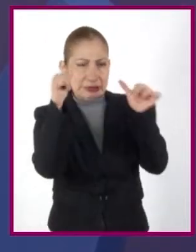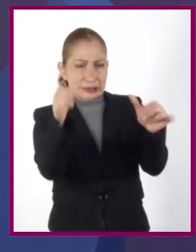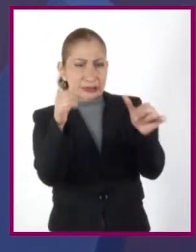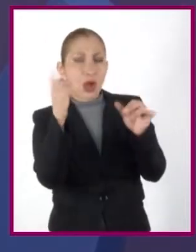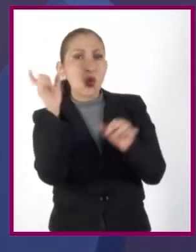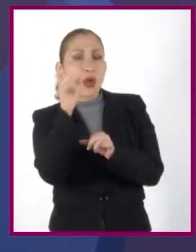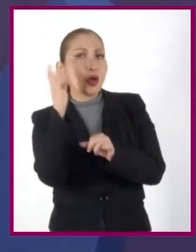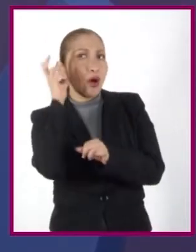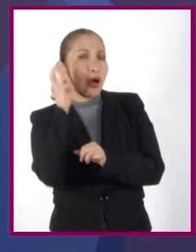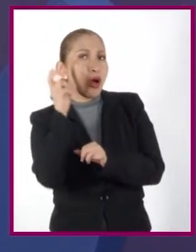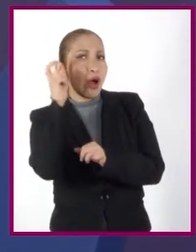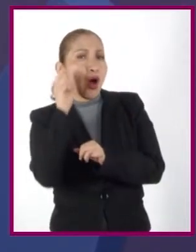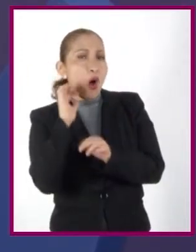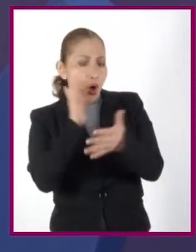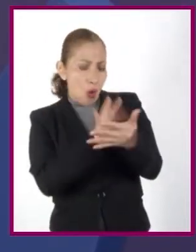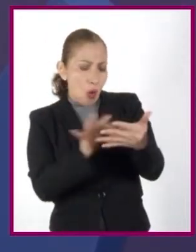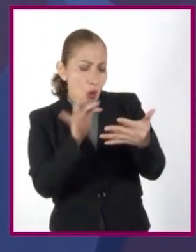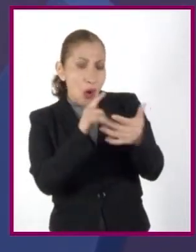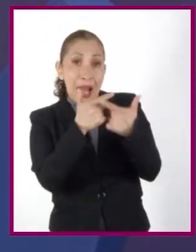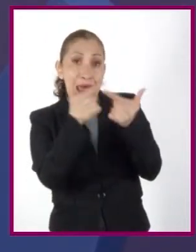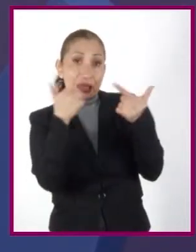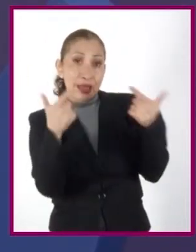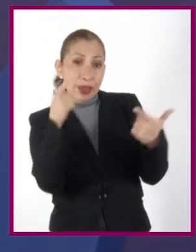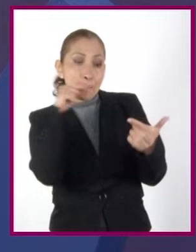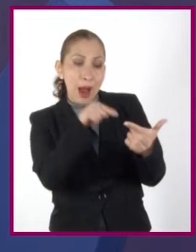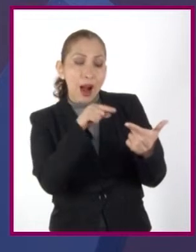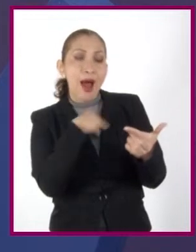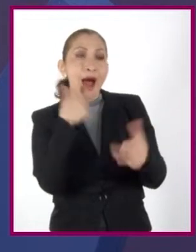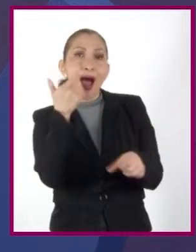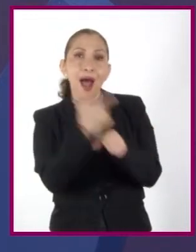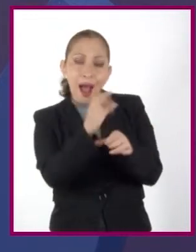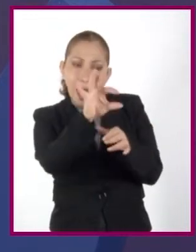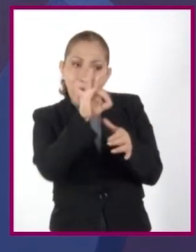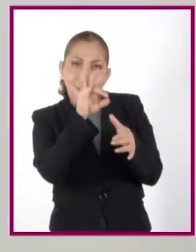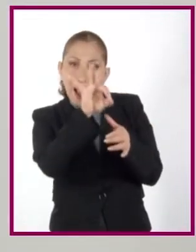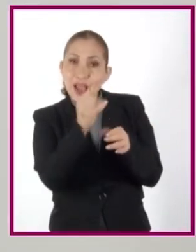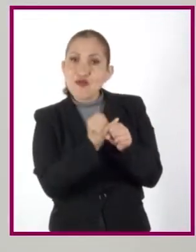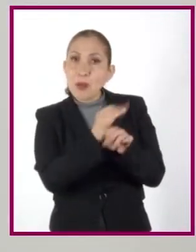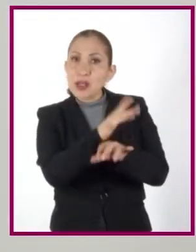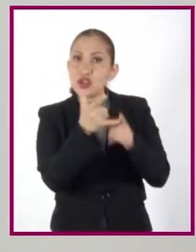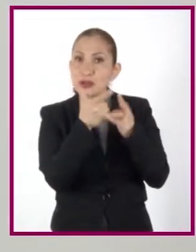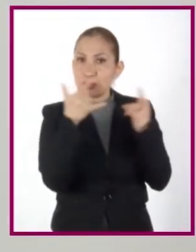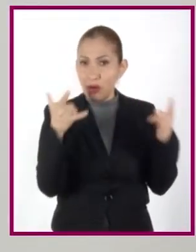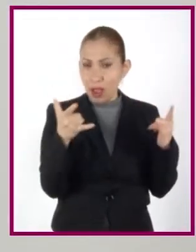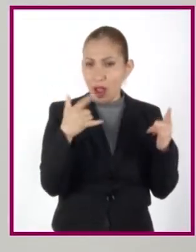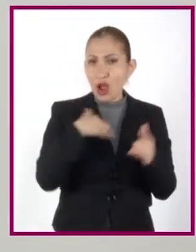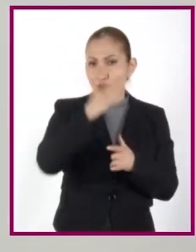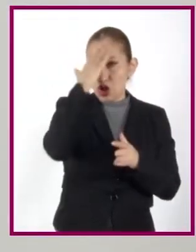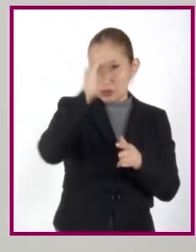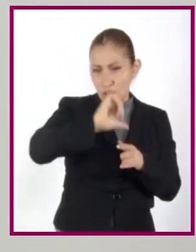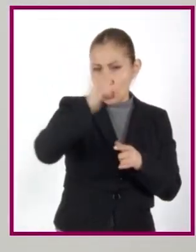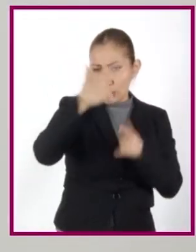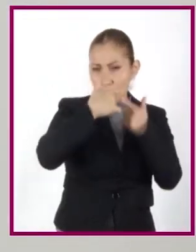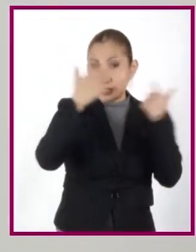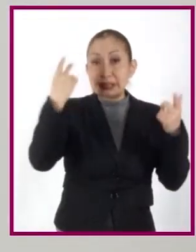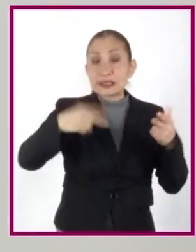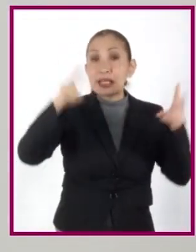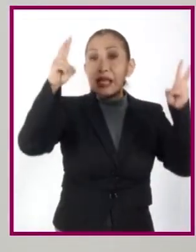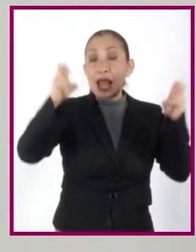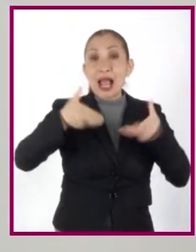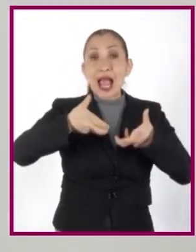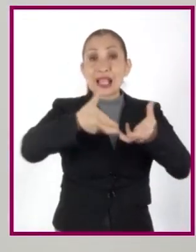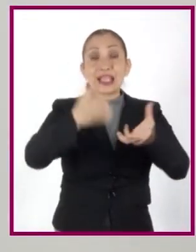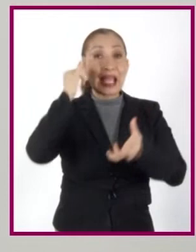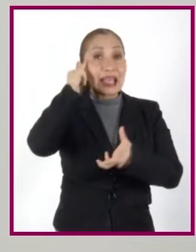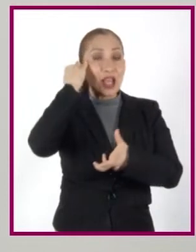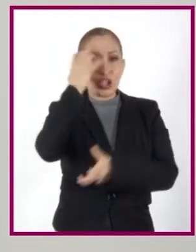atención cuando escuchamos o leemos una leyenda para que podamos encontrar esos datos. Conozcamos una leyenda más, se titula La calle del